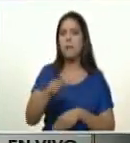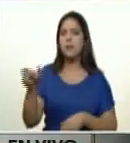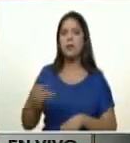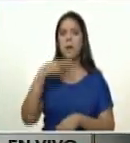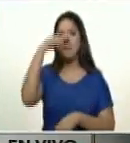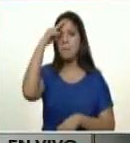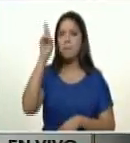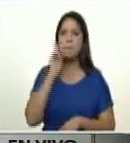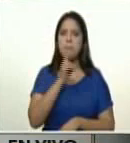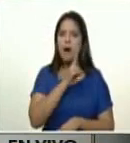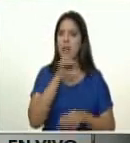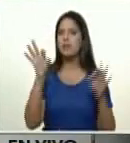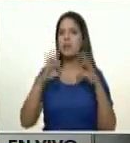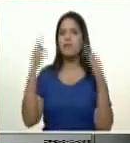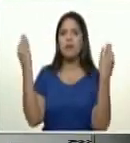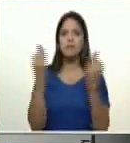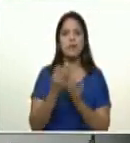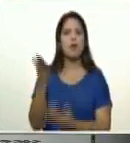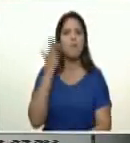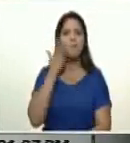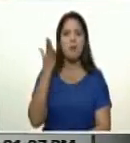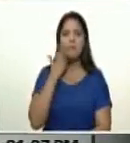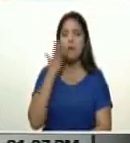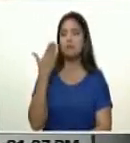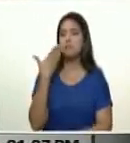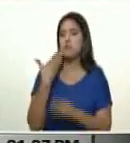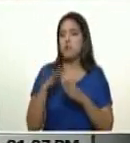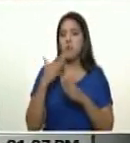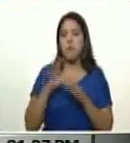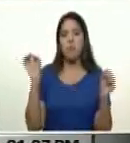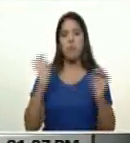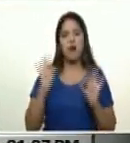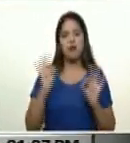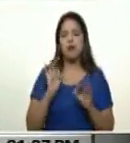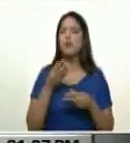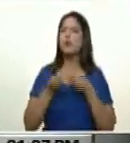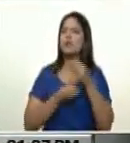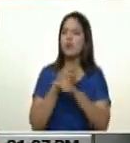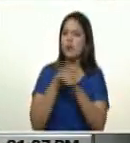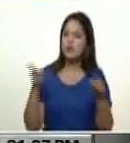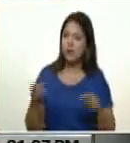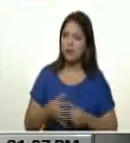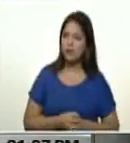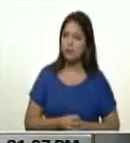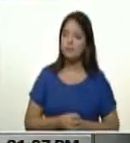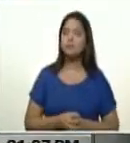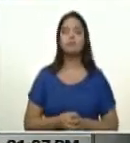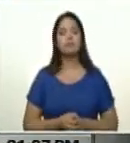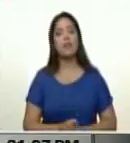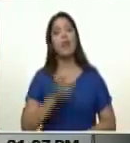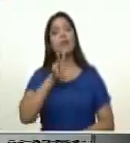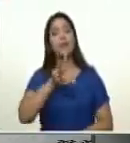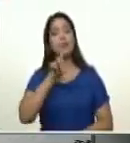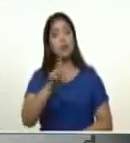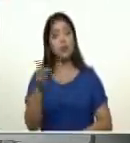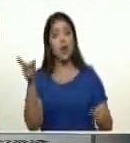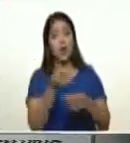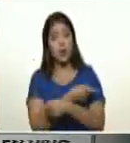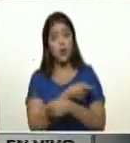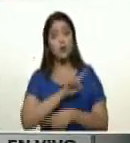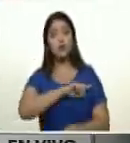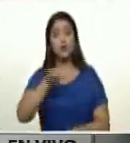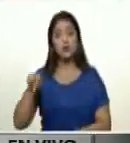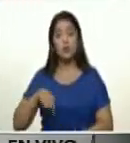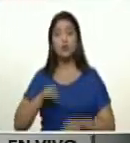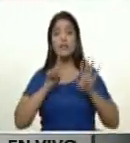familia, las madres trabajadoras, no le importa a nadie. ¿Qué hicieron ustedes ahí mismo? En el 31 de agosto, bueno, éramos